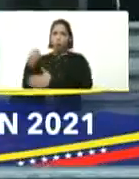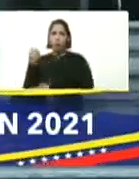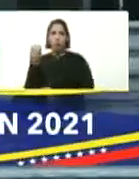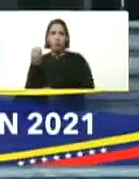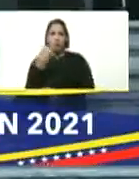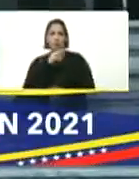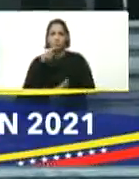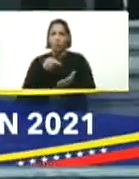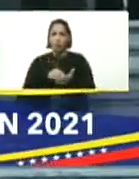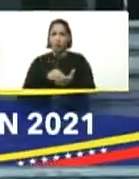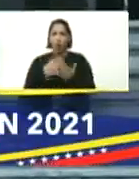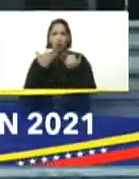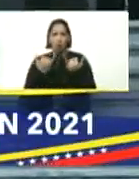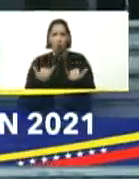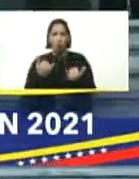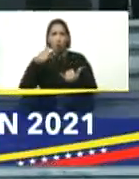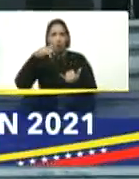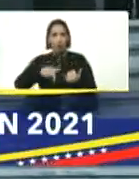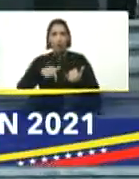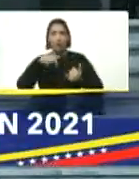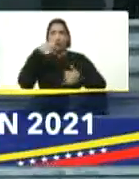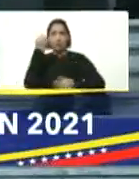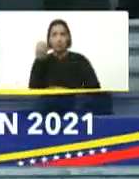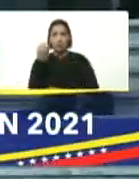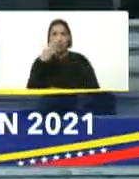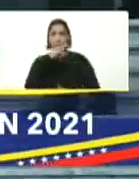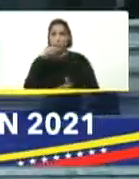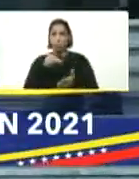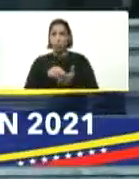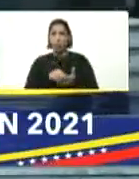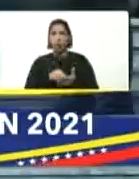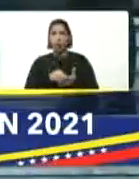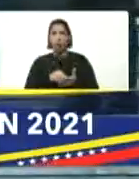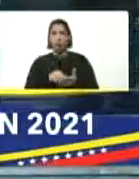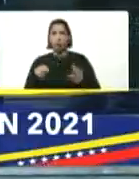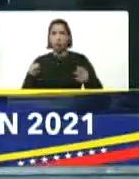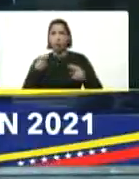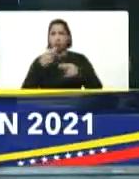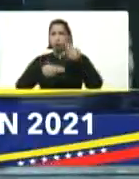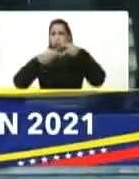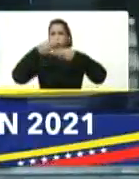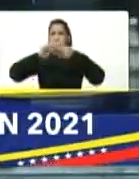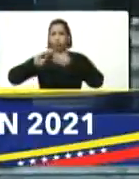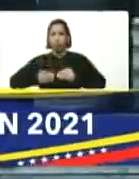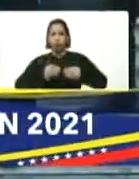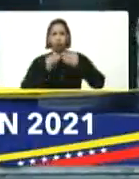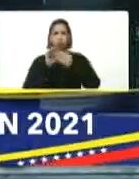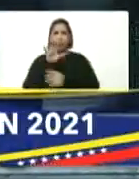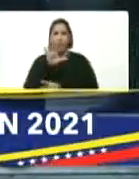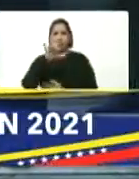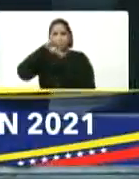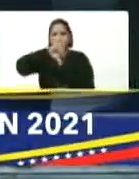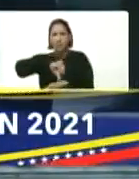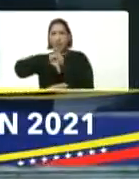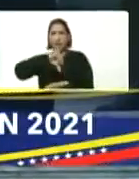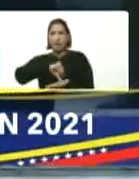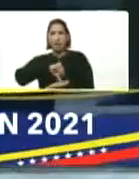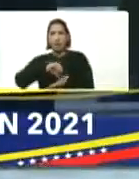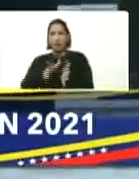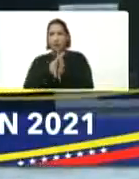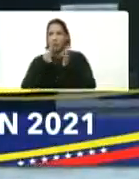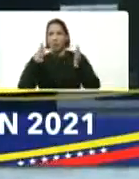Nacional y que ahora esta Asamblea Nacional, como patrimonio arquitectónico del país, sea la sede de este